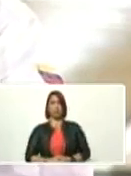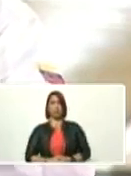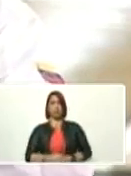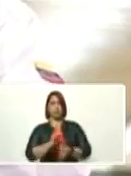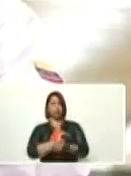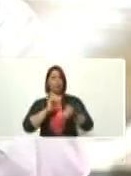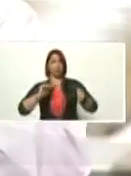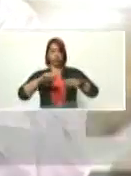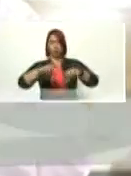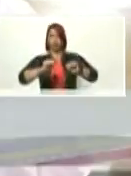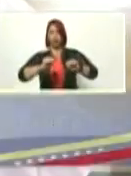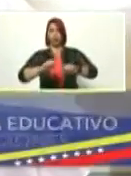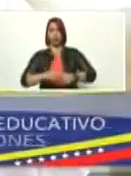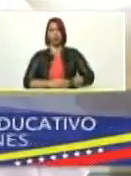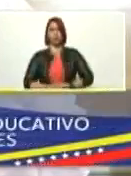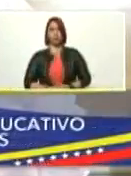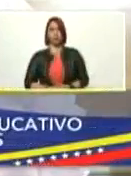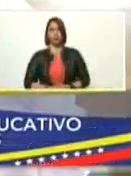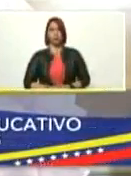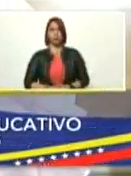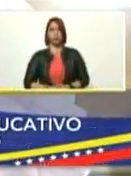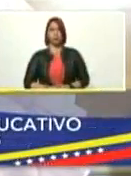descolonizador